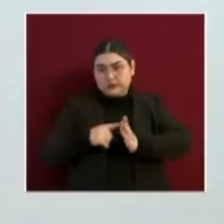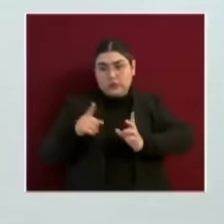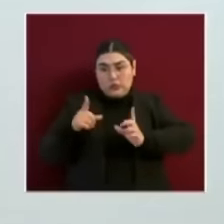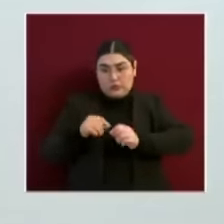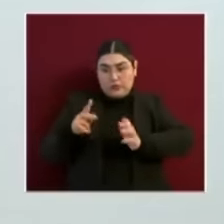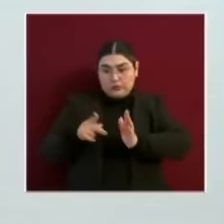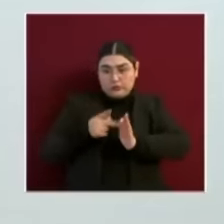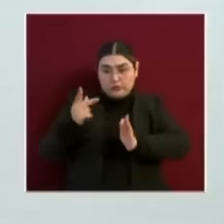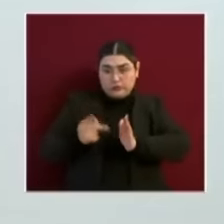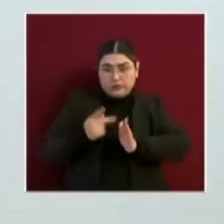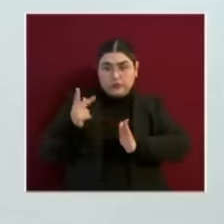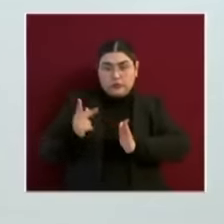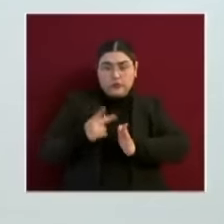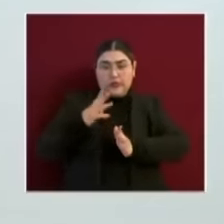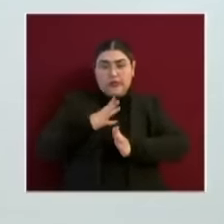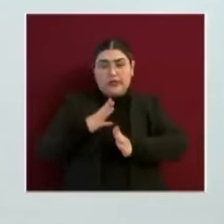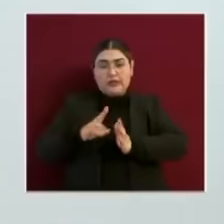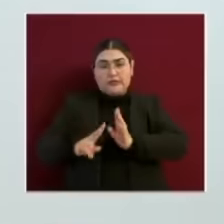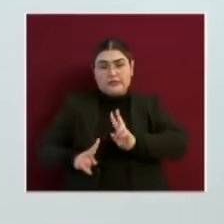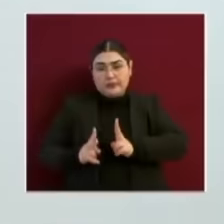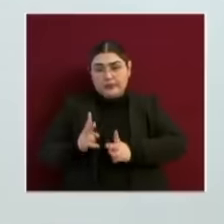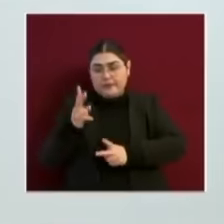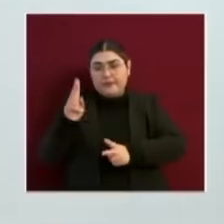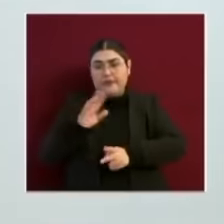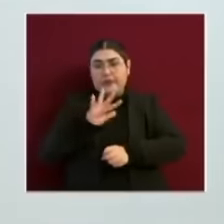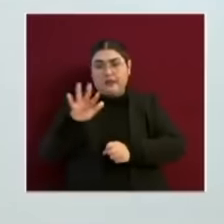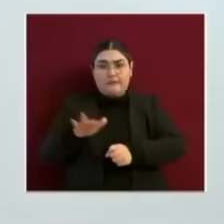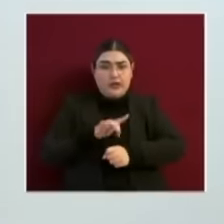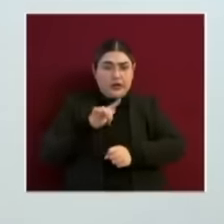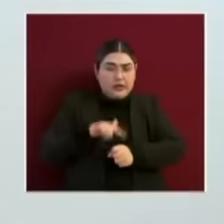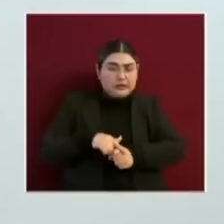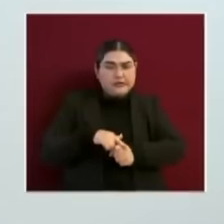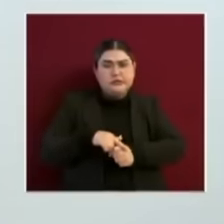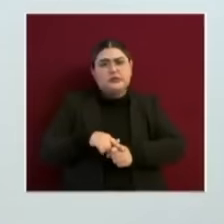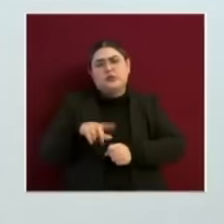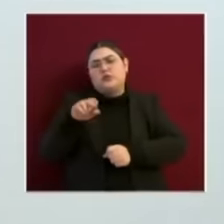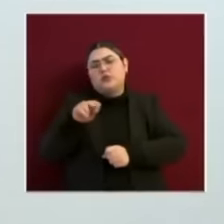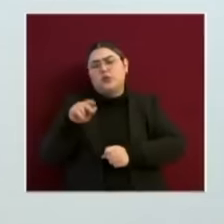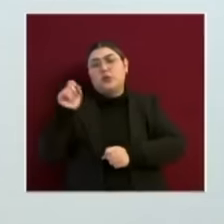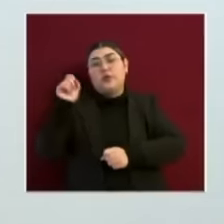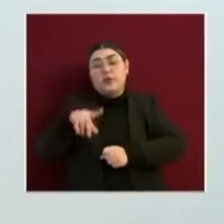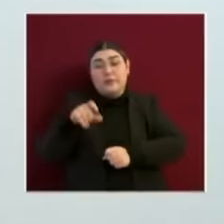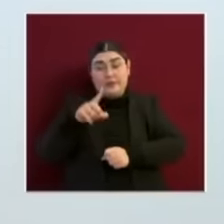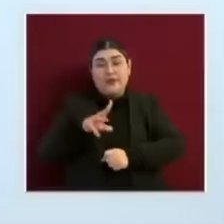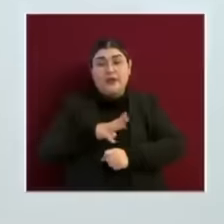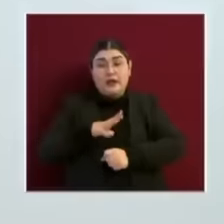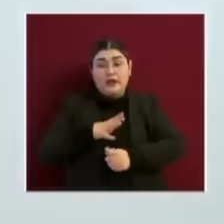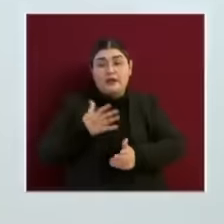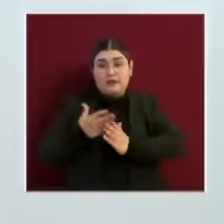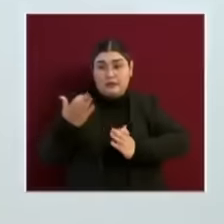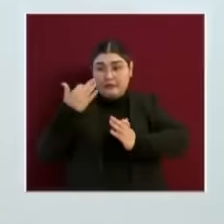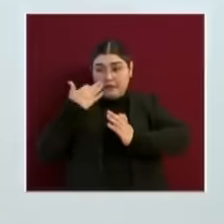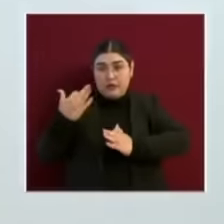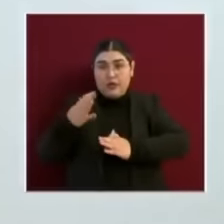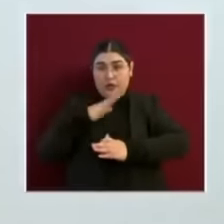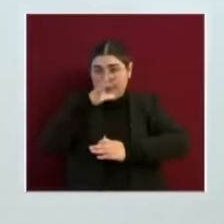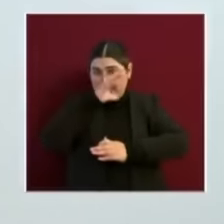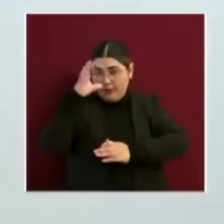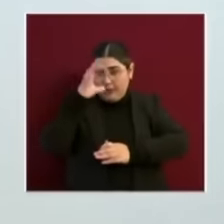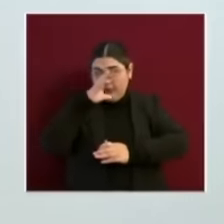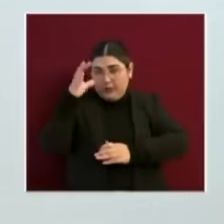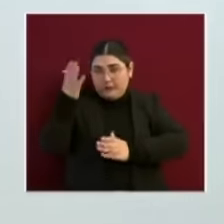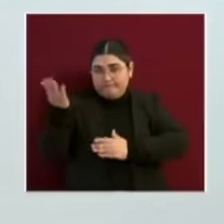regenera la flora y fauna local, sino que ha llegado, vean ustedes las imágenes,